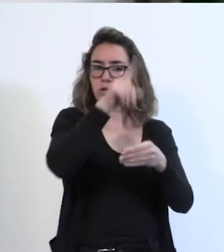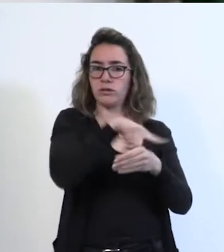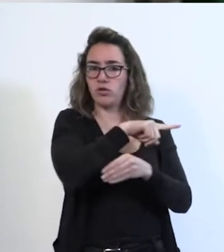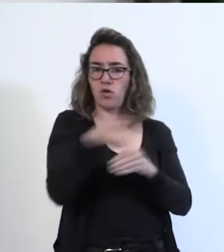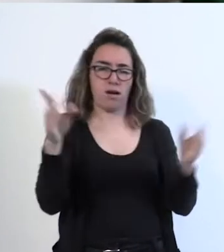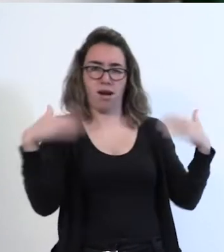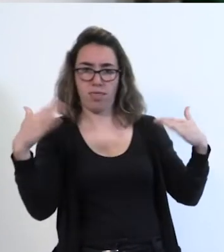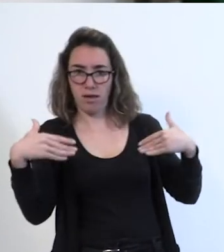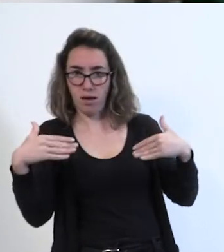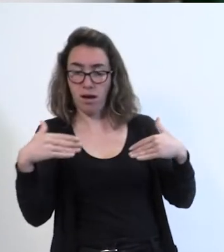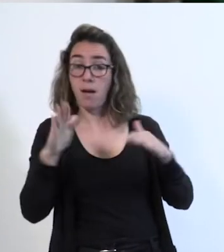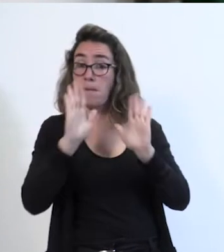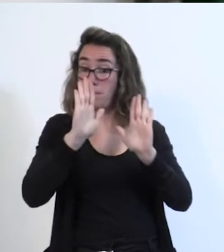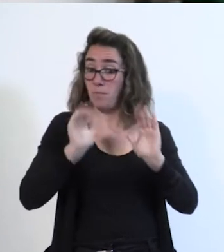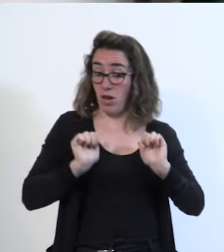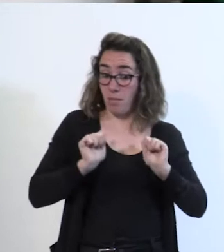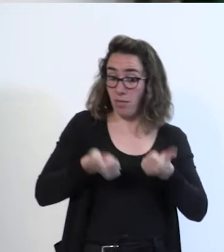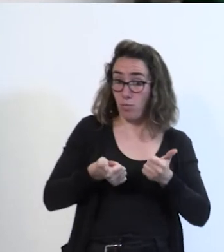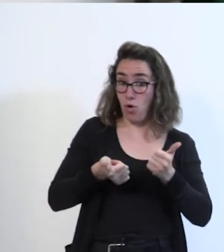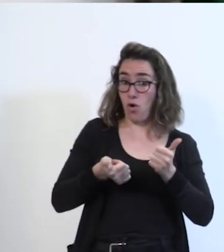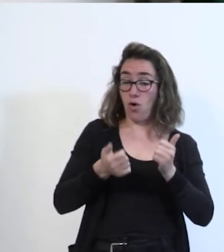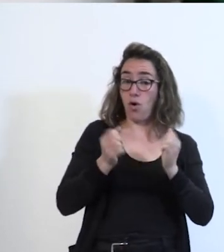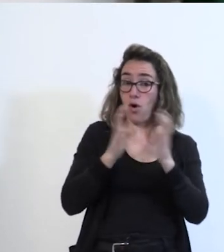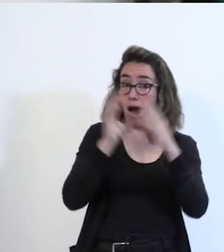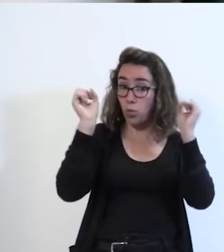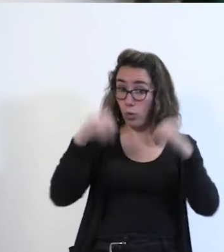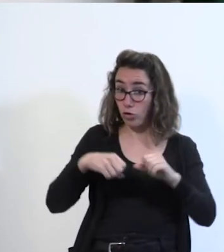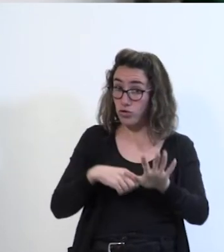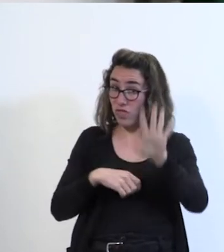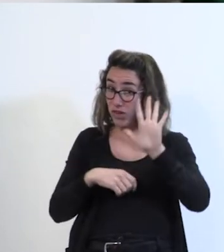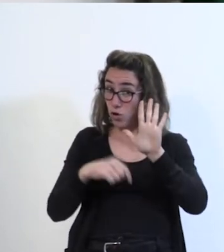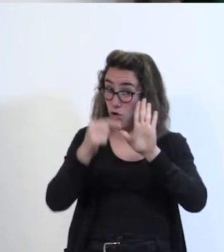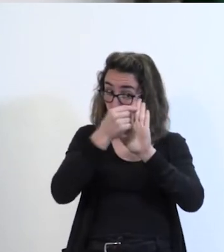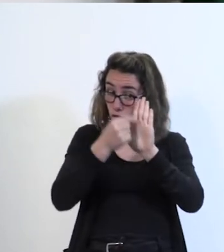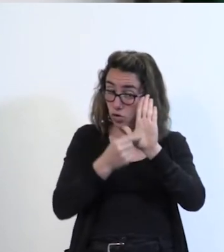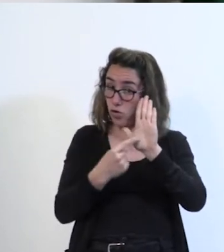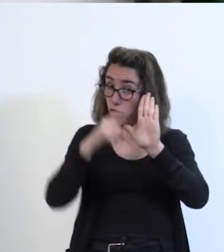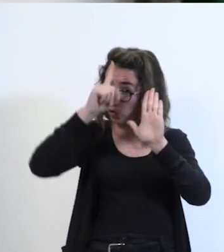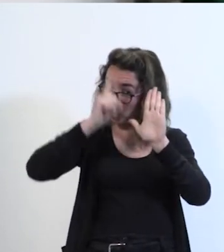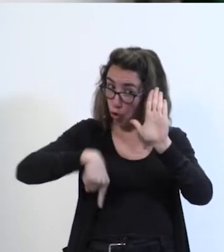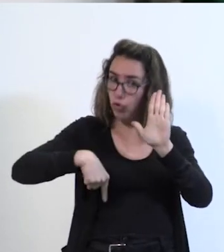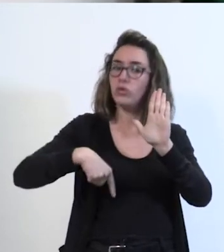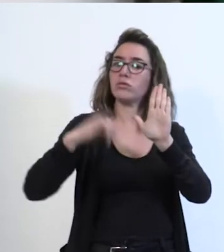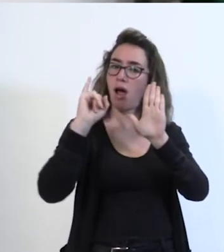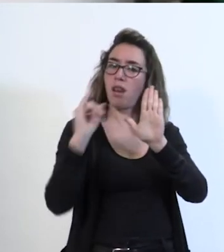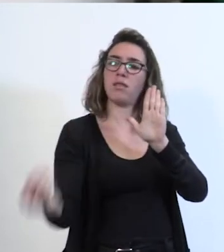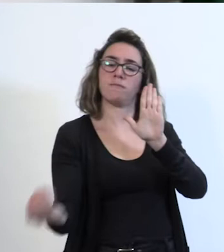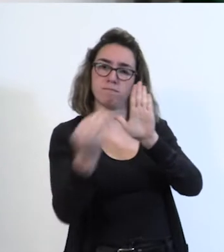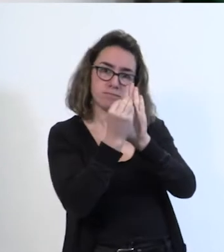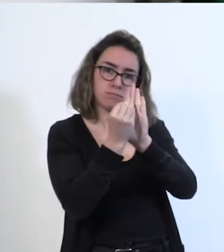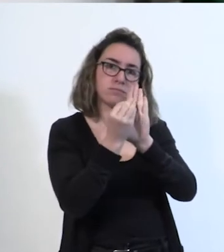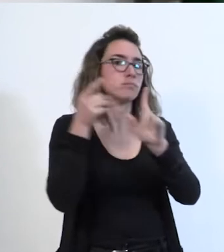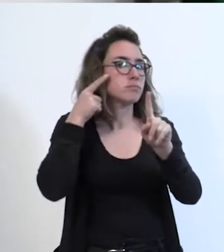decir que el primer documento, los cinco acuerdos, todos tenían incorporado